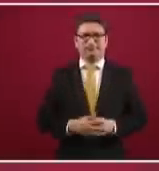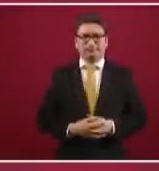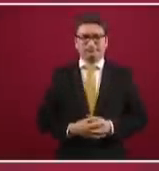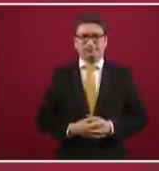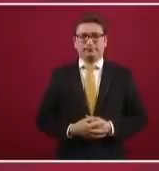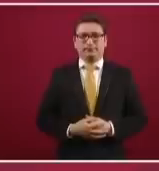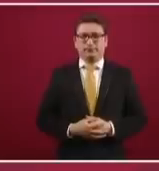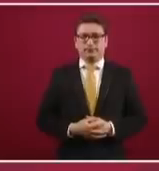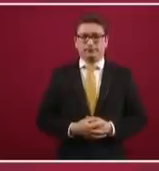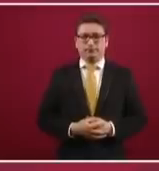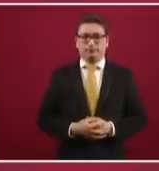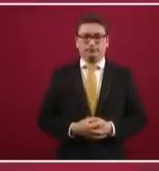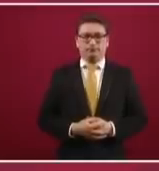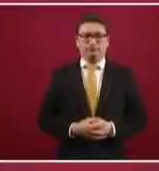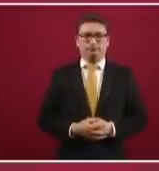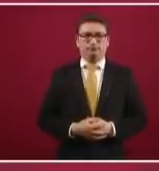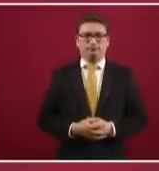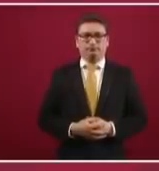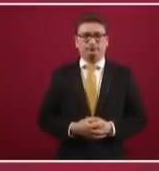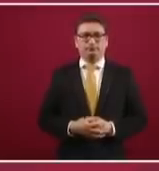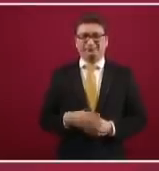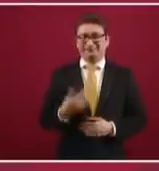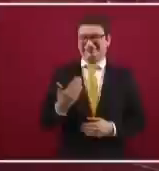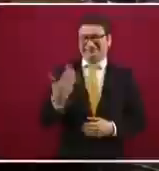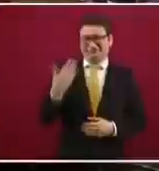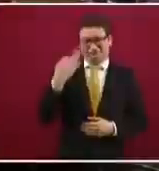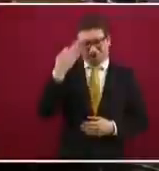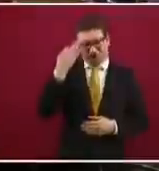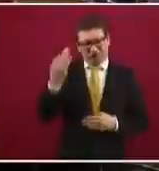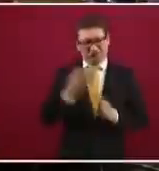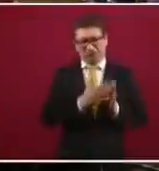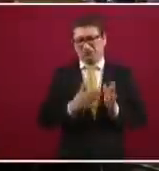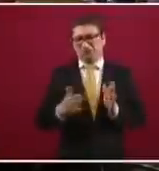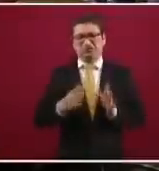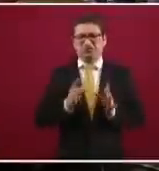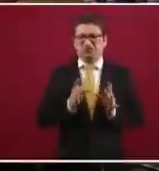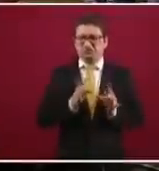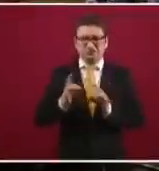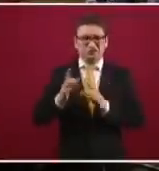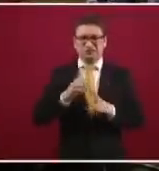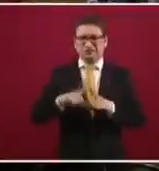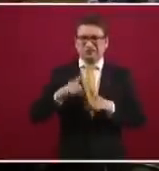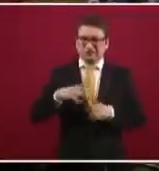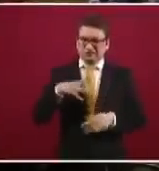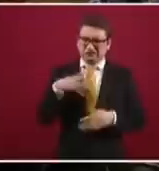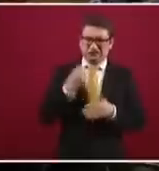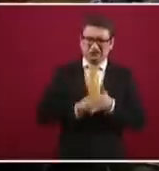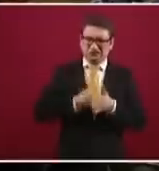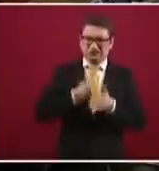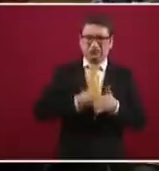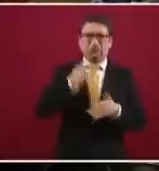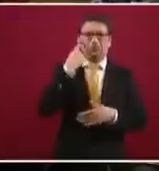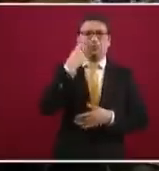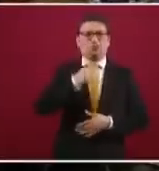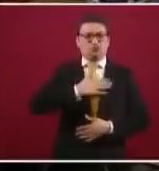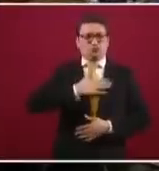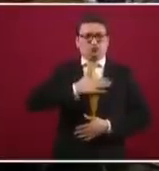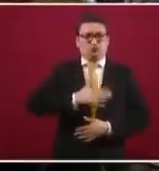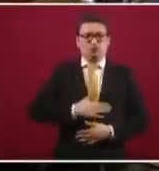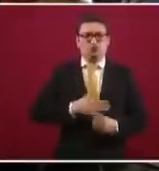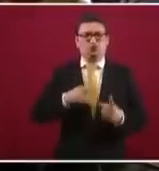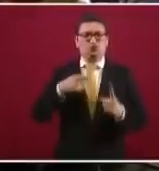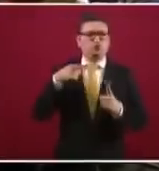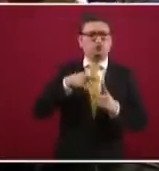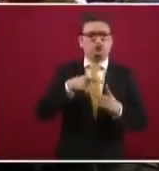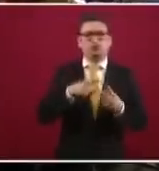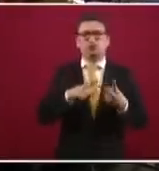los que en los últimos tiempos lucharon por la justicia, por la democracia, y que